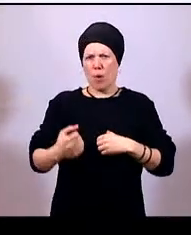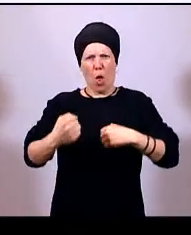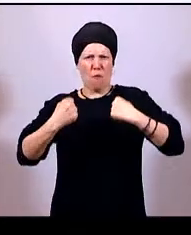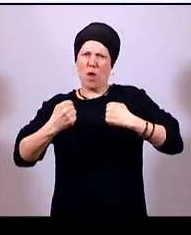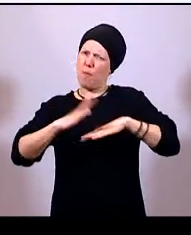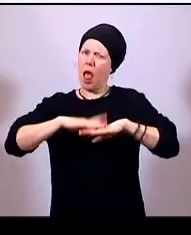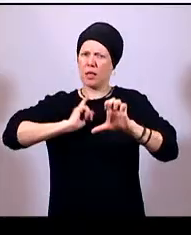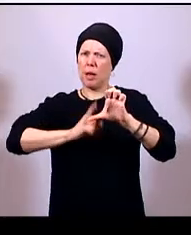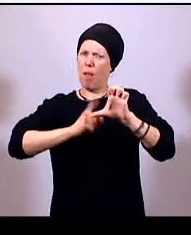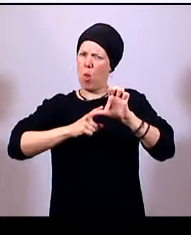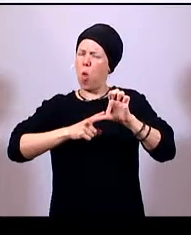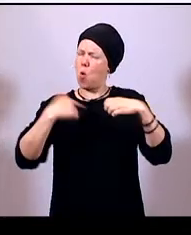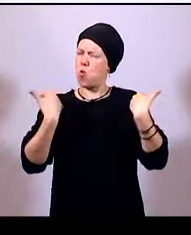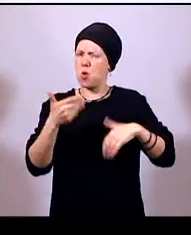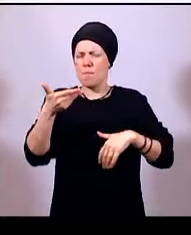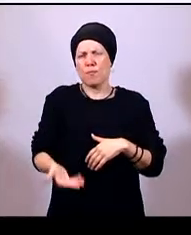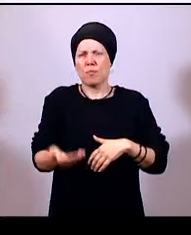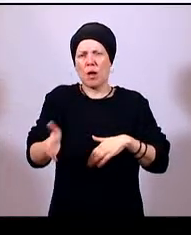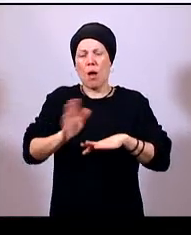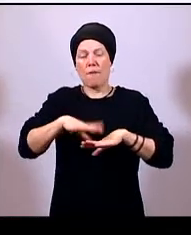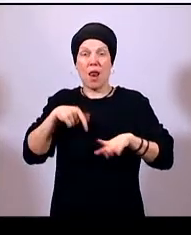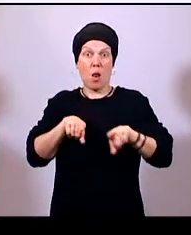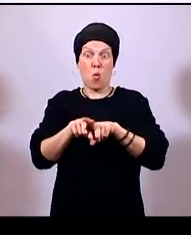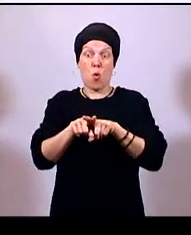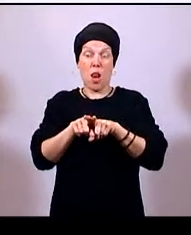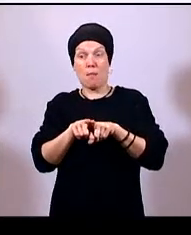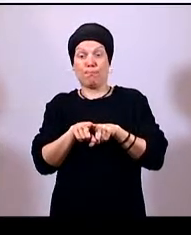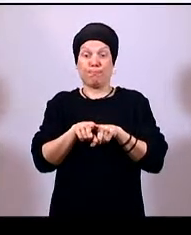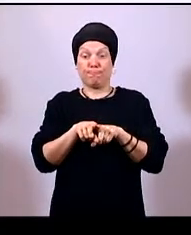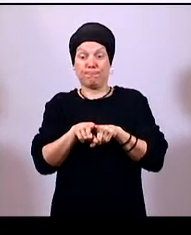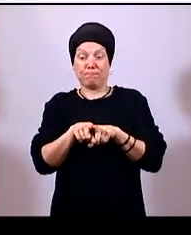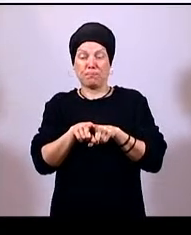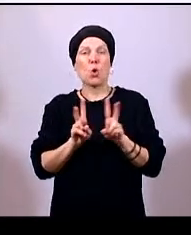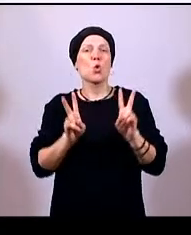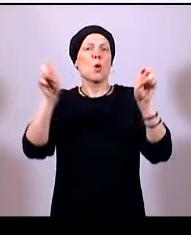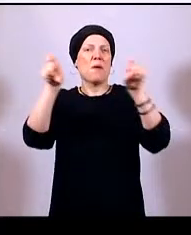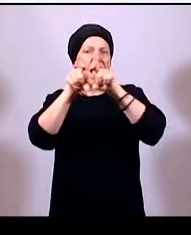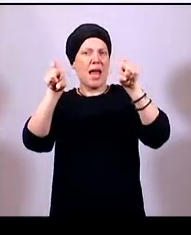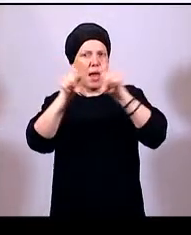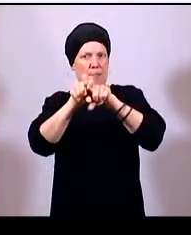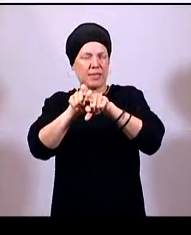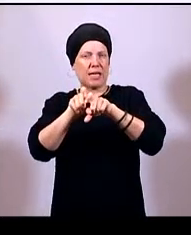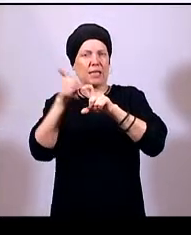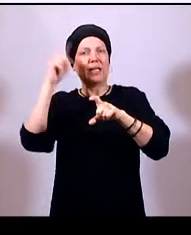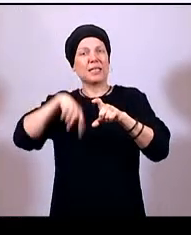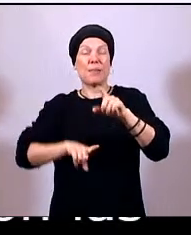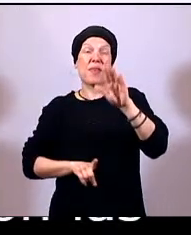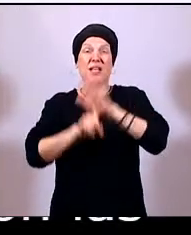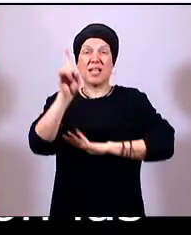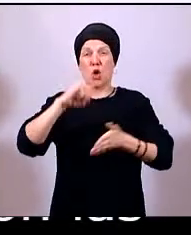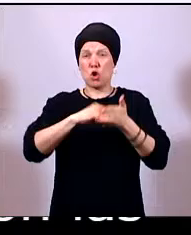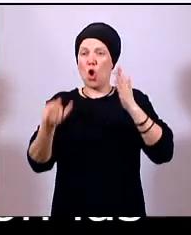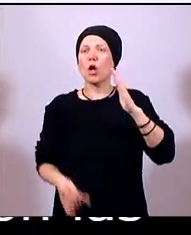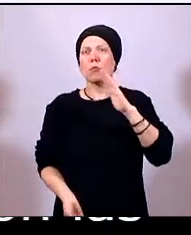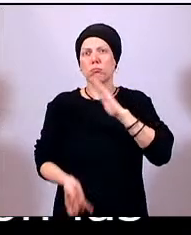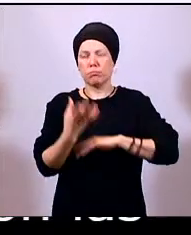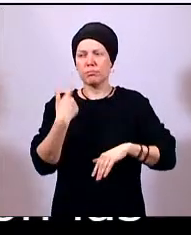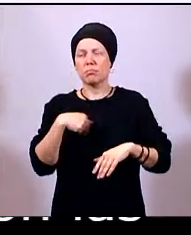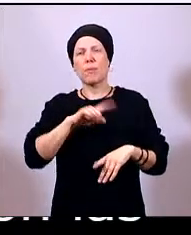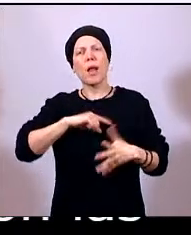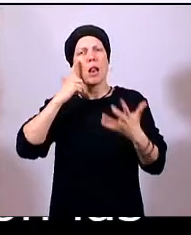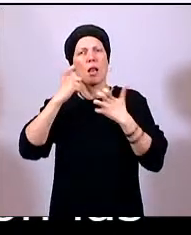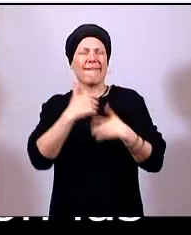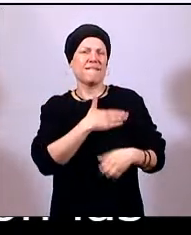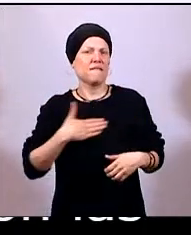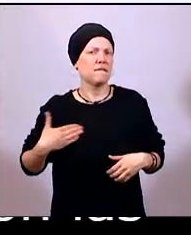y que está llamada a convertirse en un polo de generación de nuevas empresas y desarrollo de tecnología. Y sí quisiera destacar